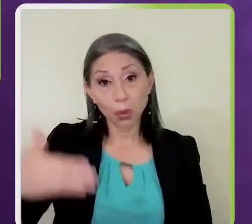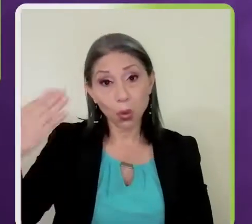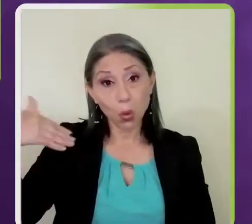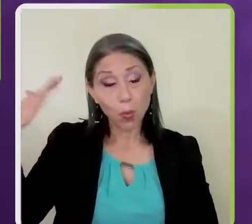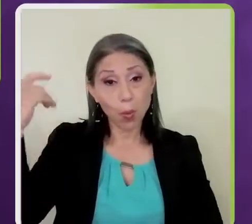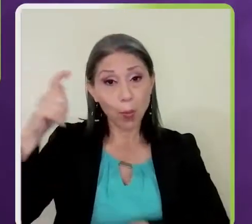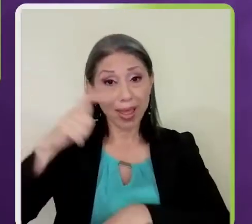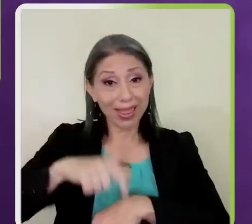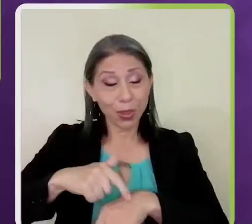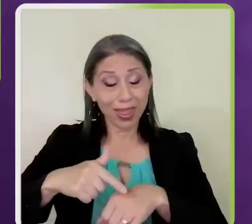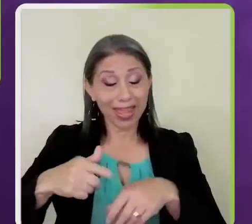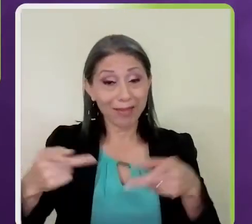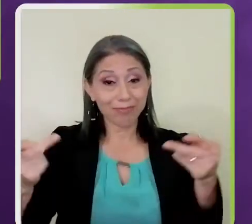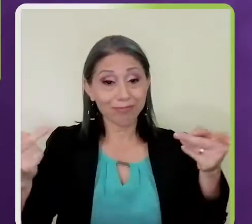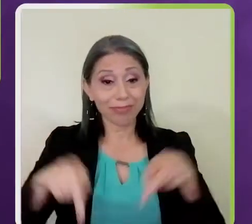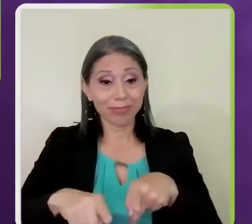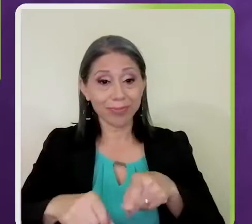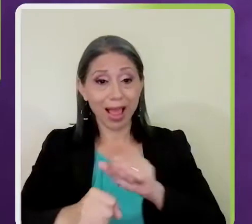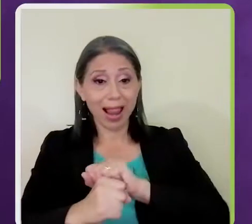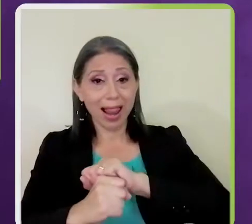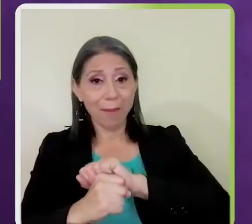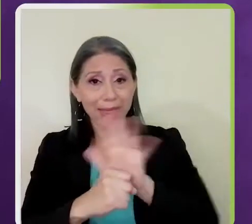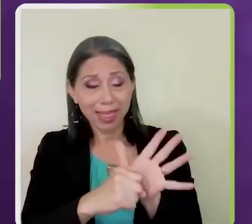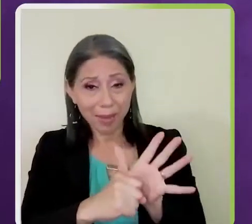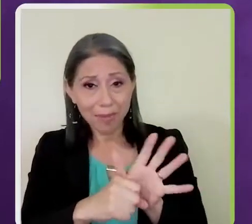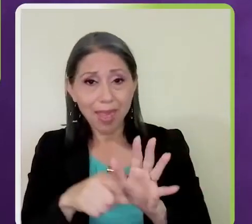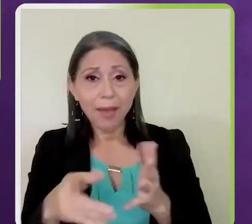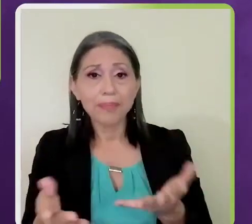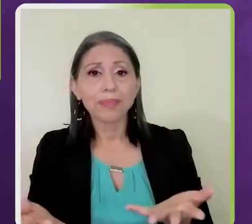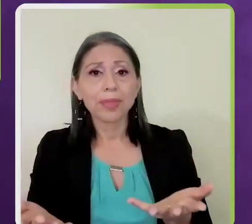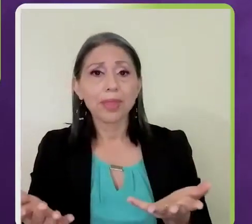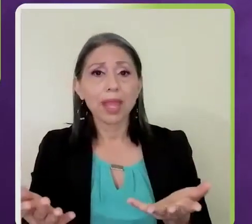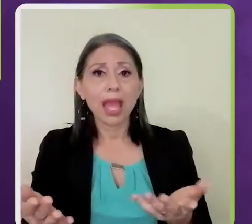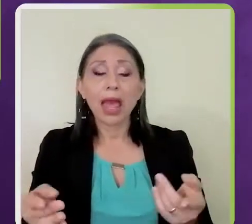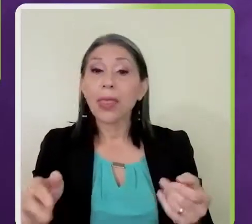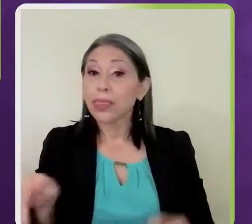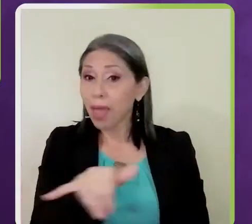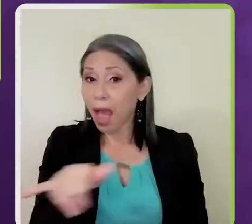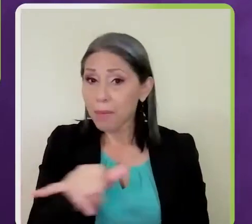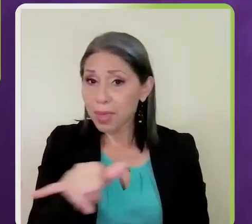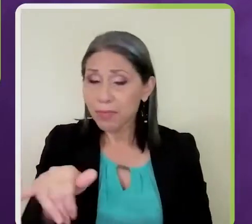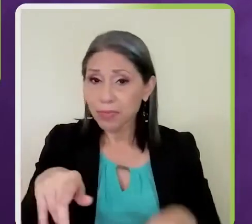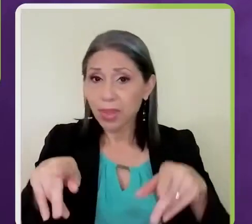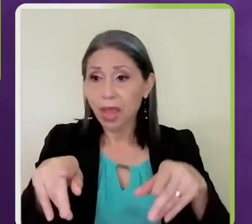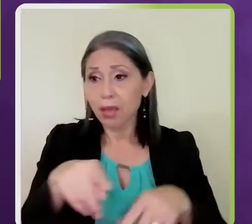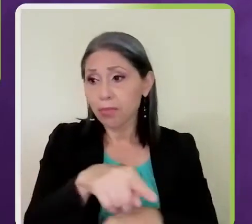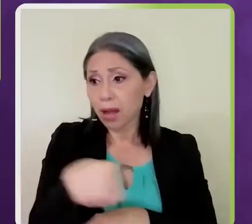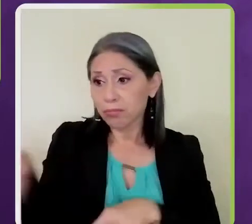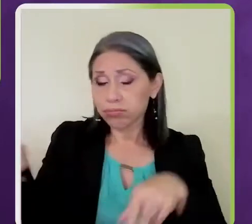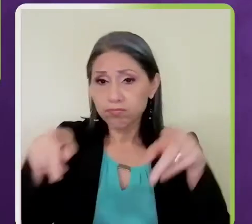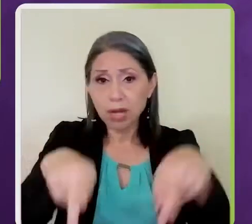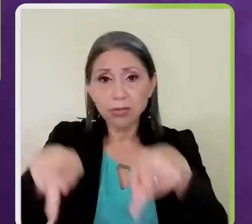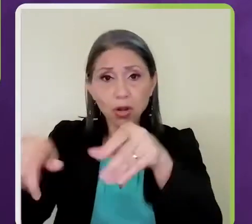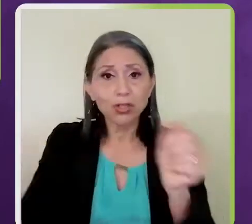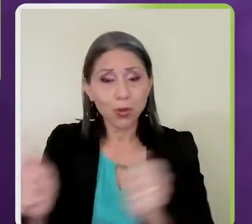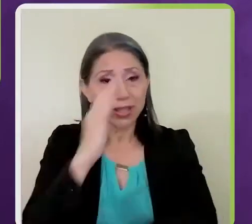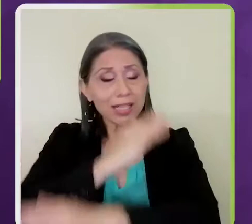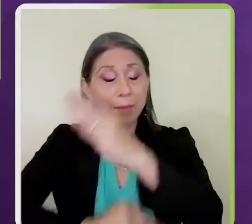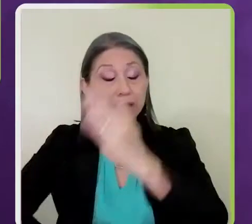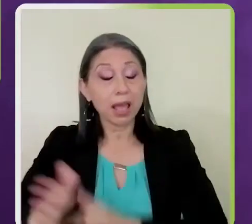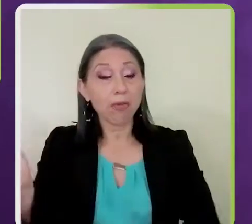pandemia llegó al país, también para las personas con discapacidad fue